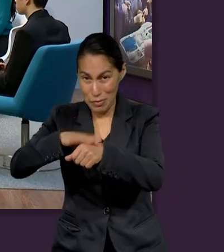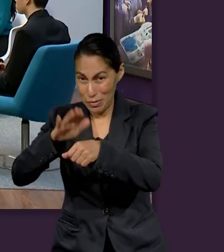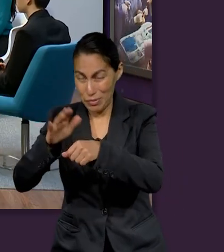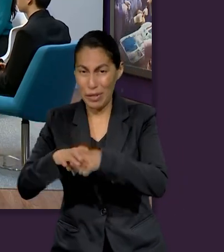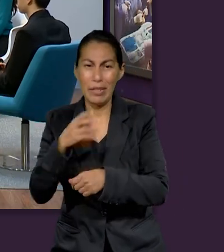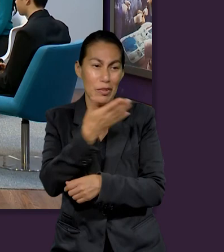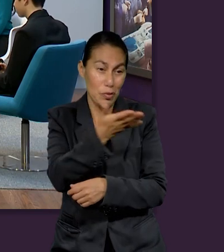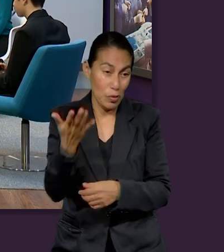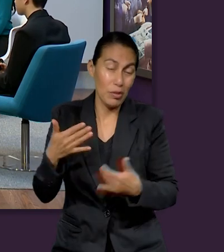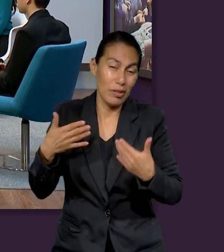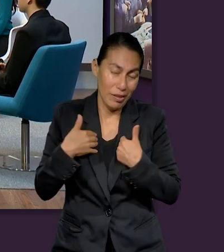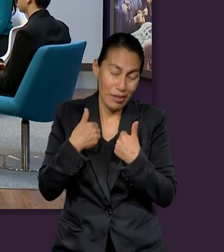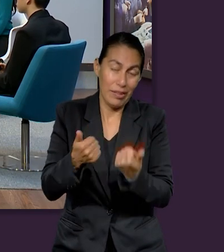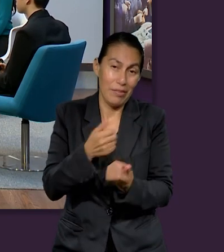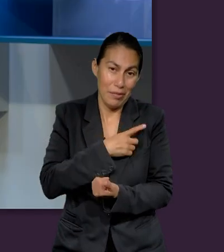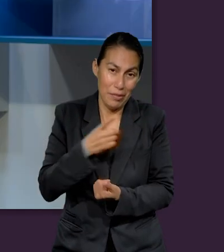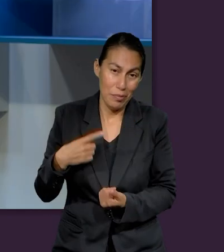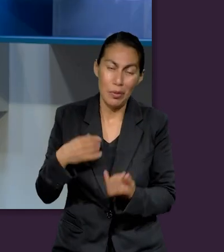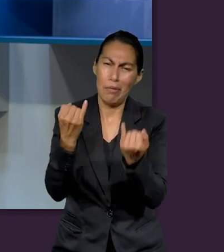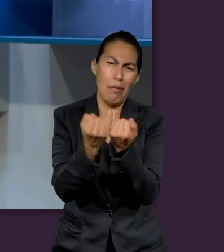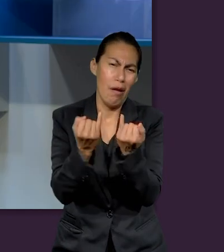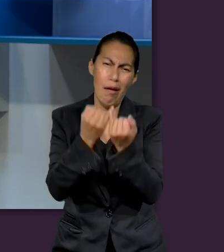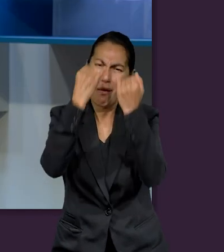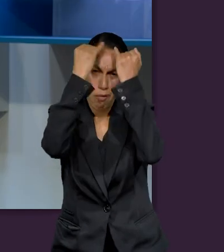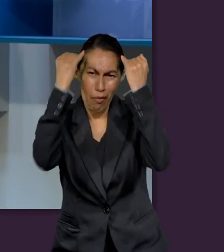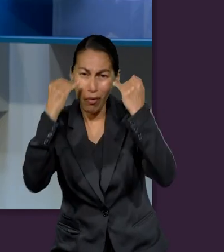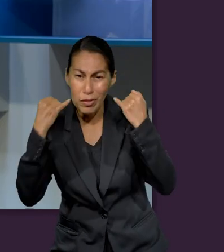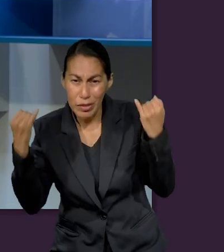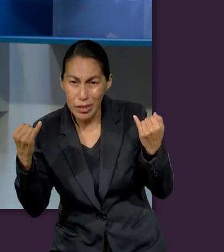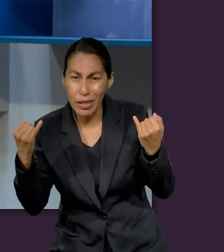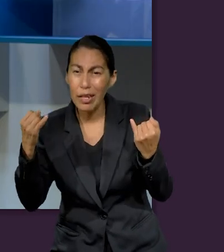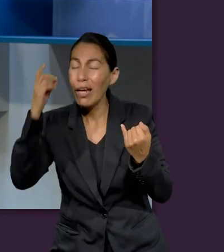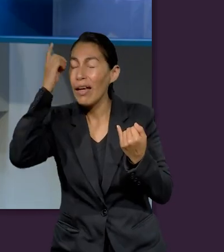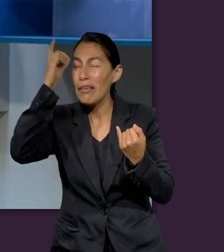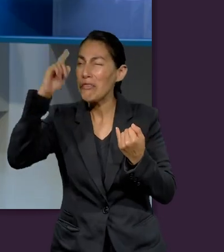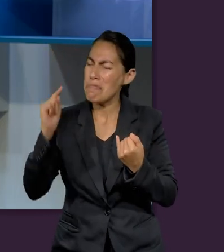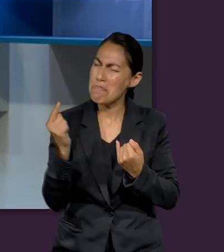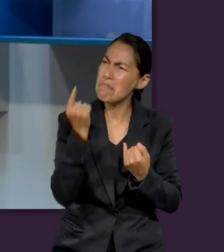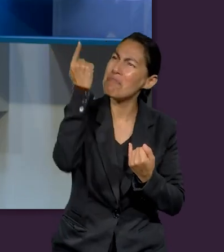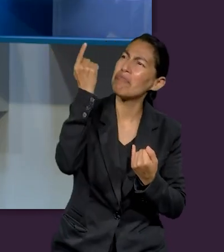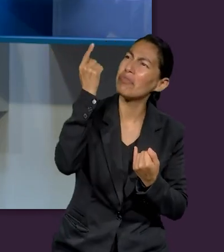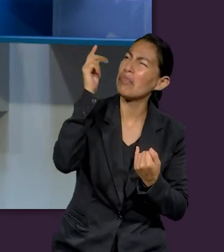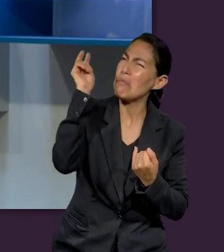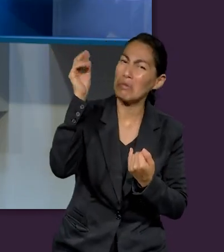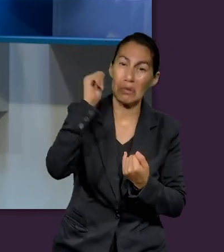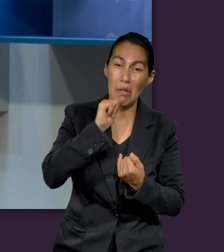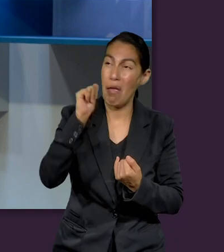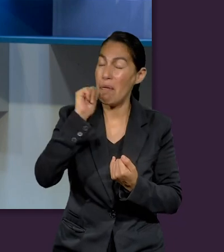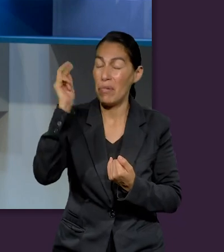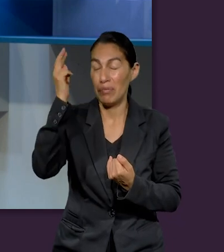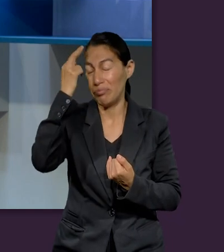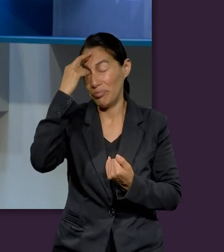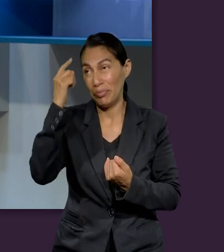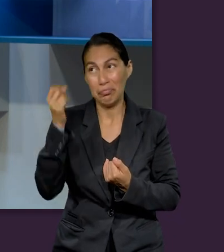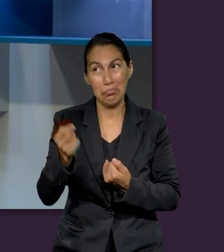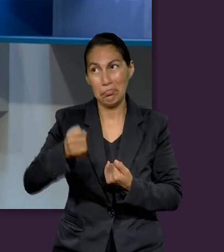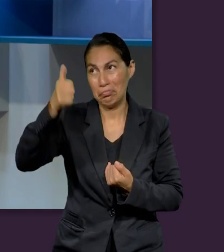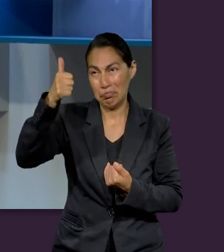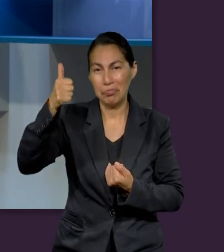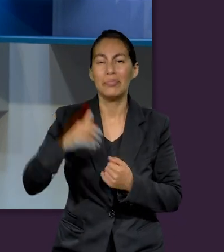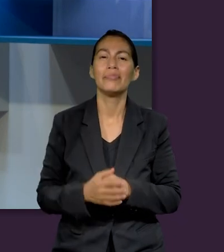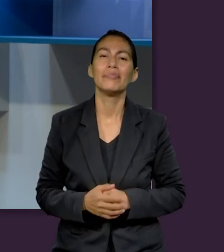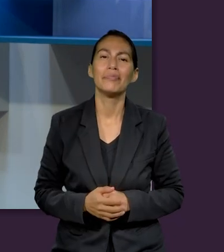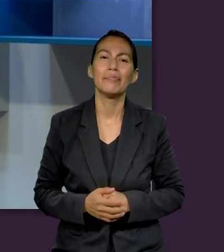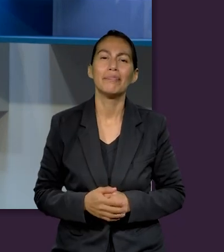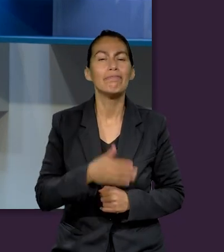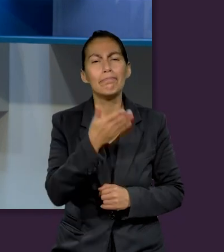que aprender la juventud a poner a Dios en primer lugar y a tenerlo como José tenía constantemente la presencia de Dios en